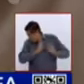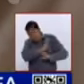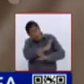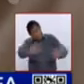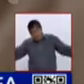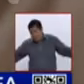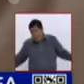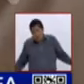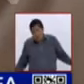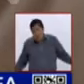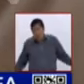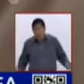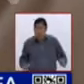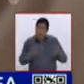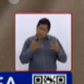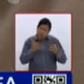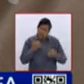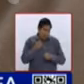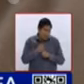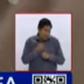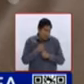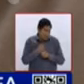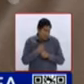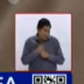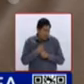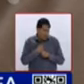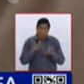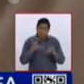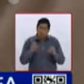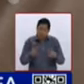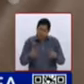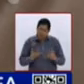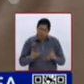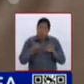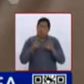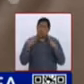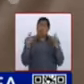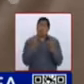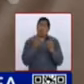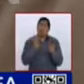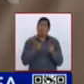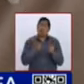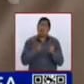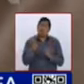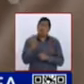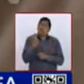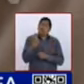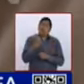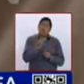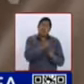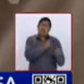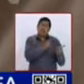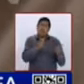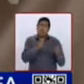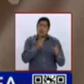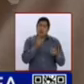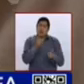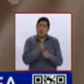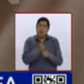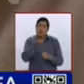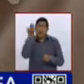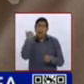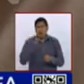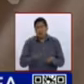tranquila, si quiera trabajar, no me deja. Su familia misma se encarga de amenazar a la gente con las que